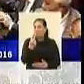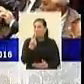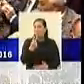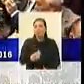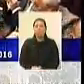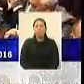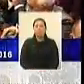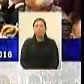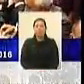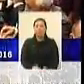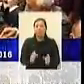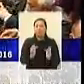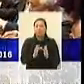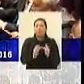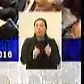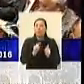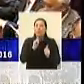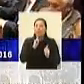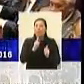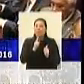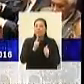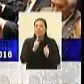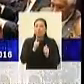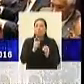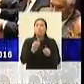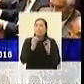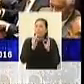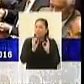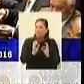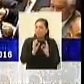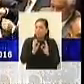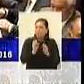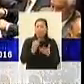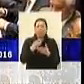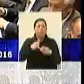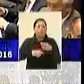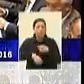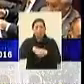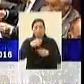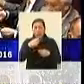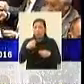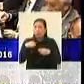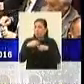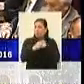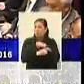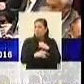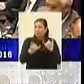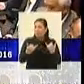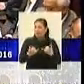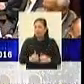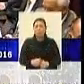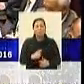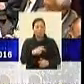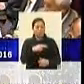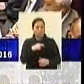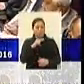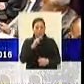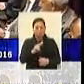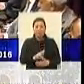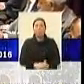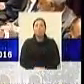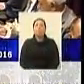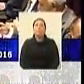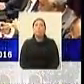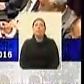Estamos tratando de identificar cuáles son las constantes de la situación del narcotráfico en nuestro país hoy en día. Si ustedes ven en esa